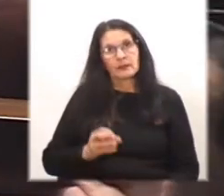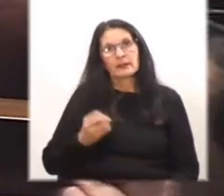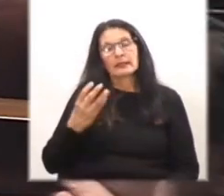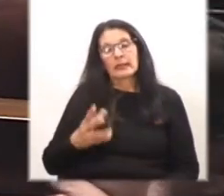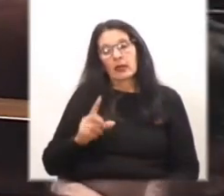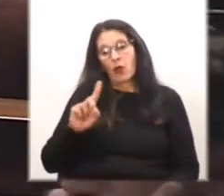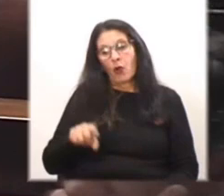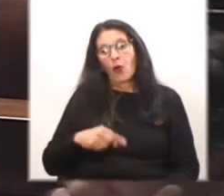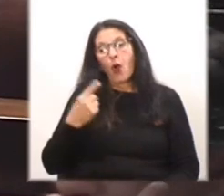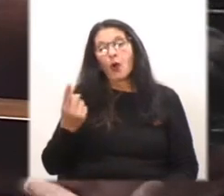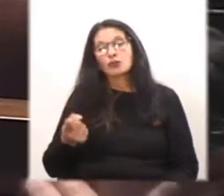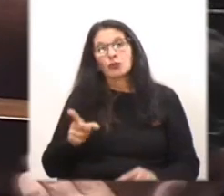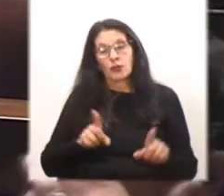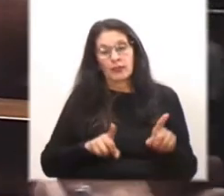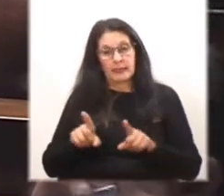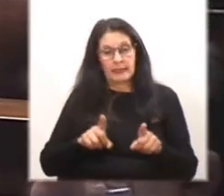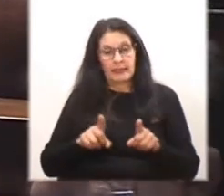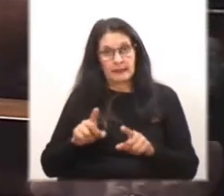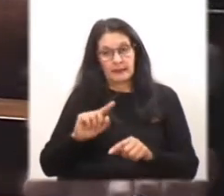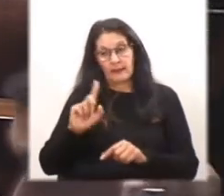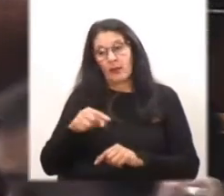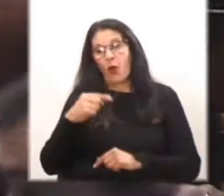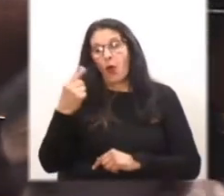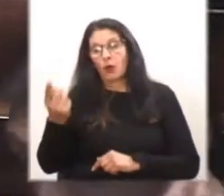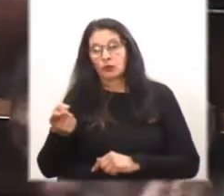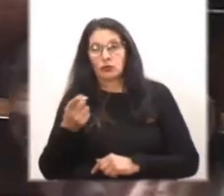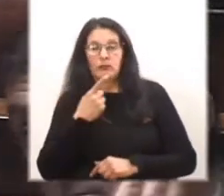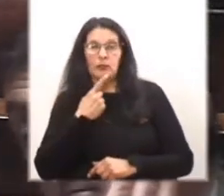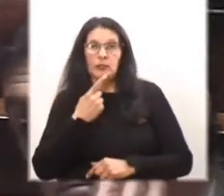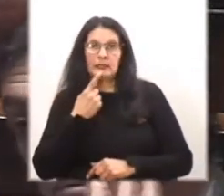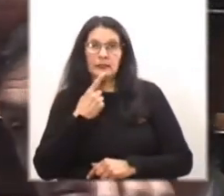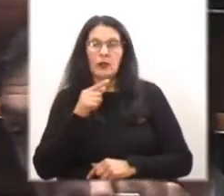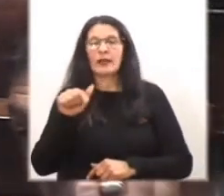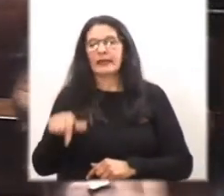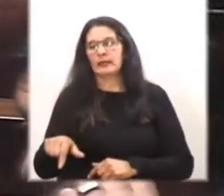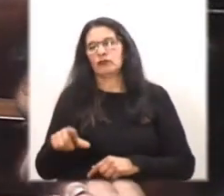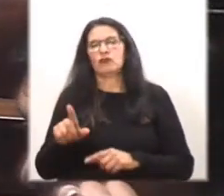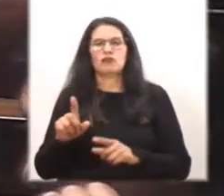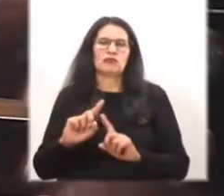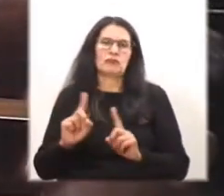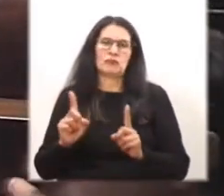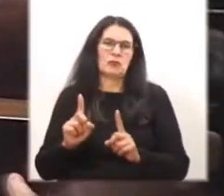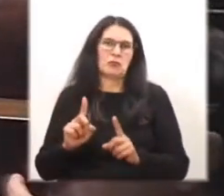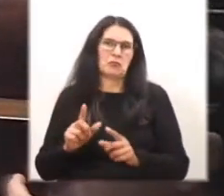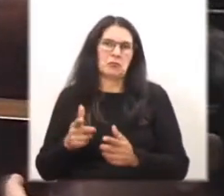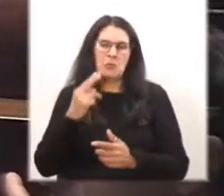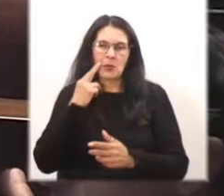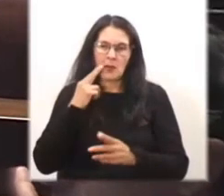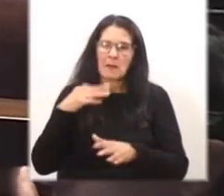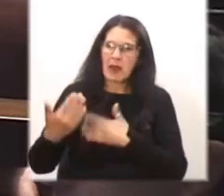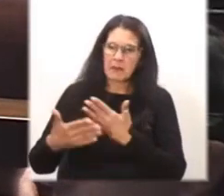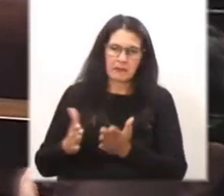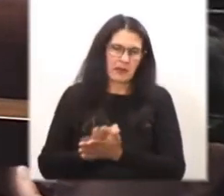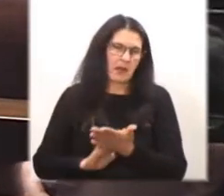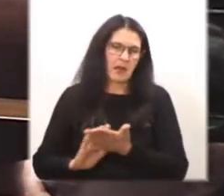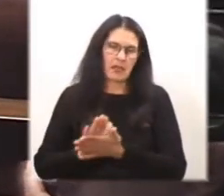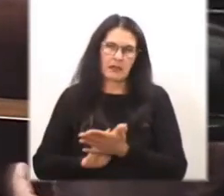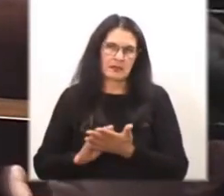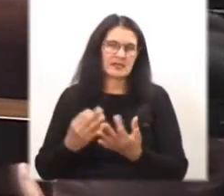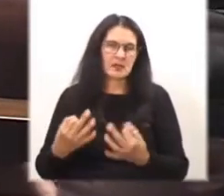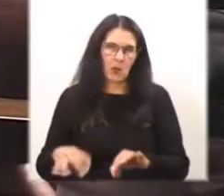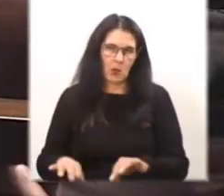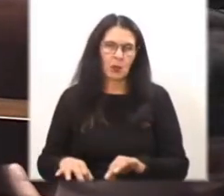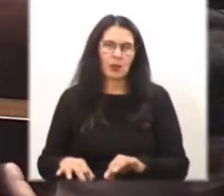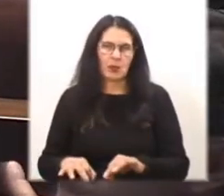otros dirigentes de otros partidos este tipo de excesos no hubiesen ocurrido. Por eso